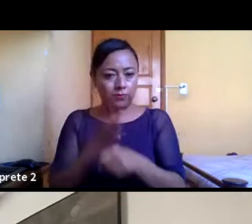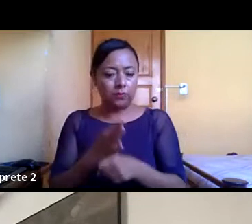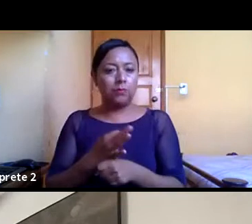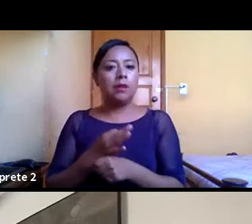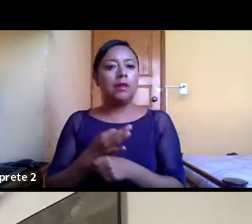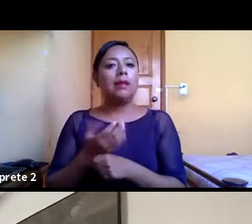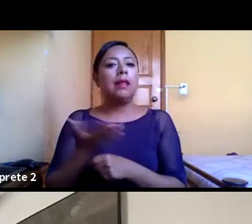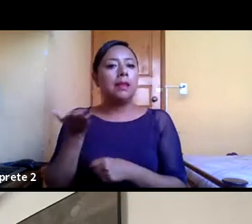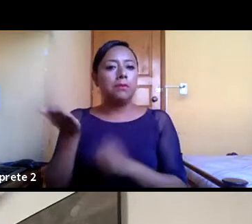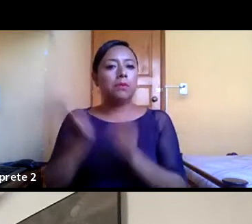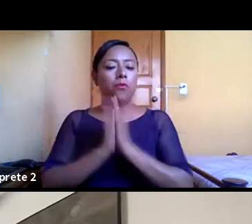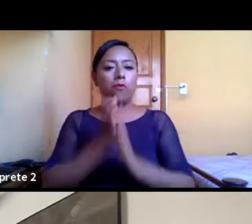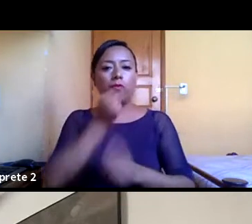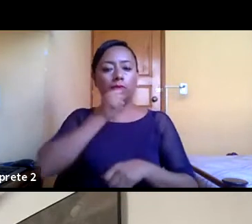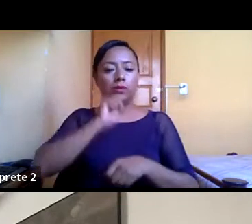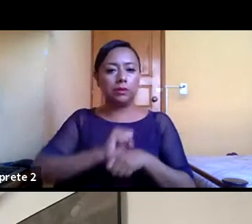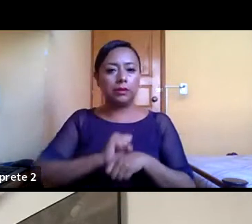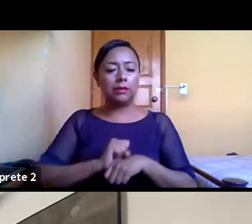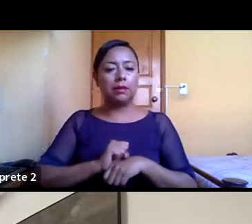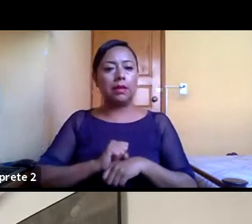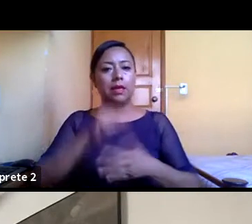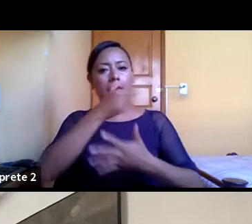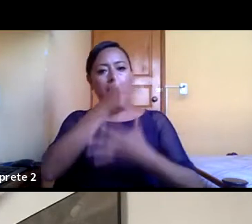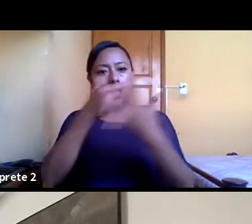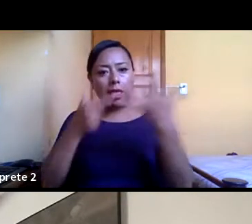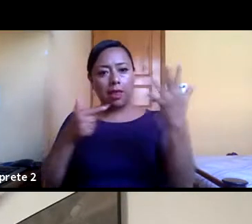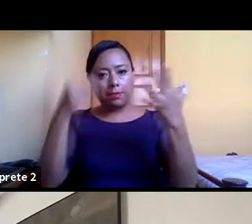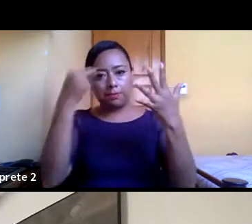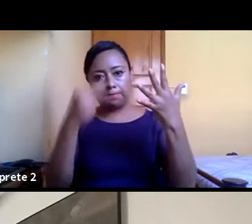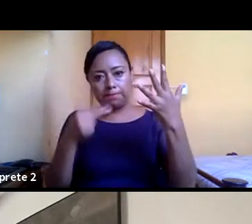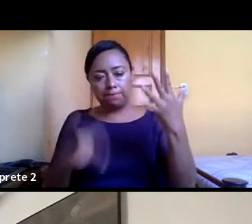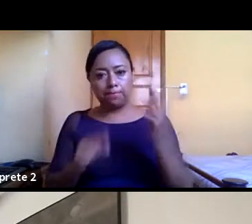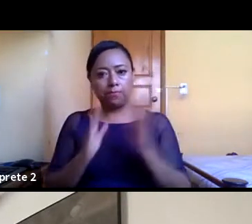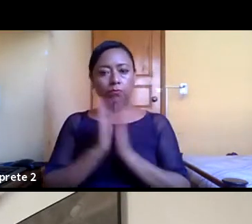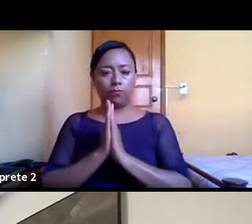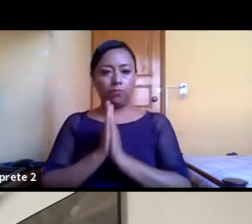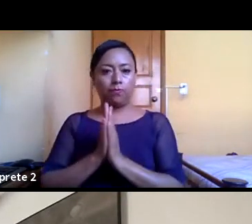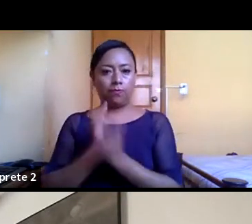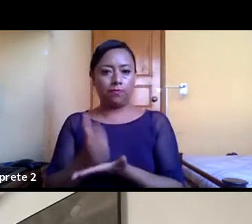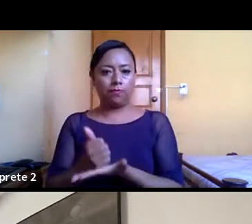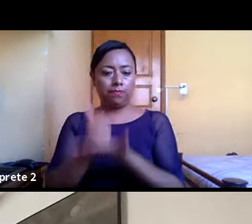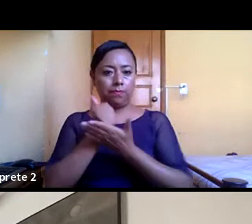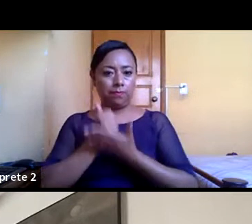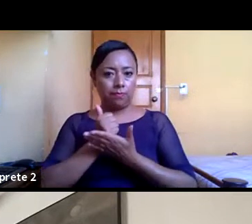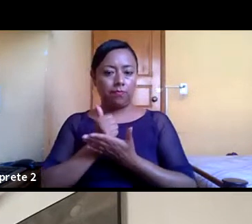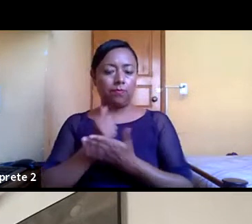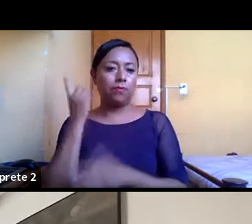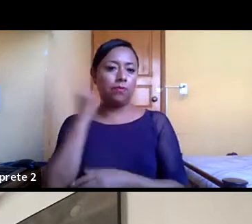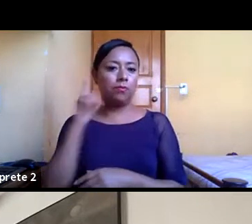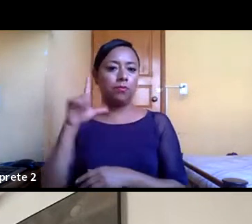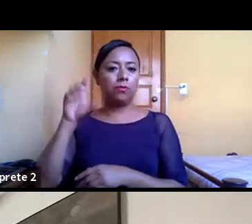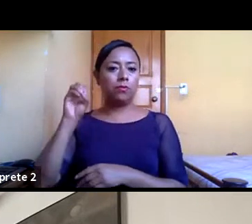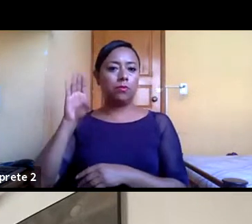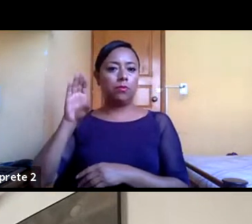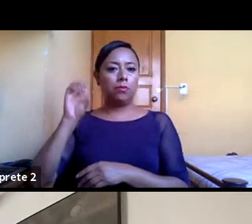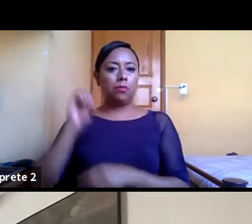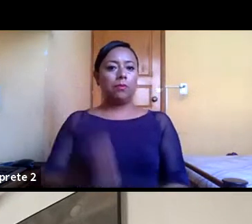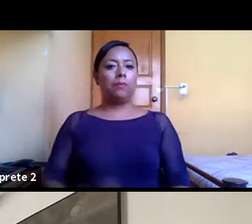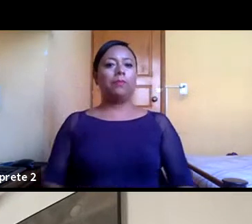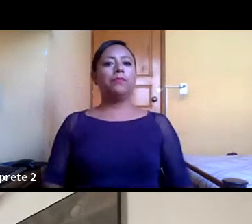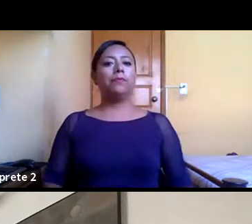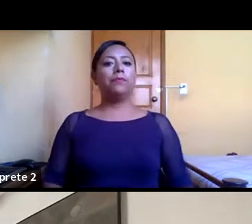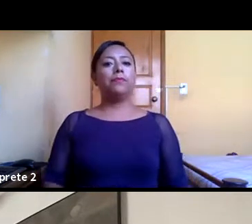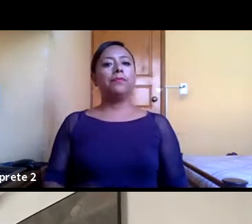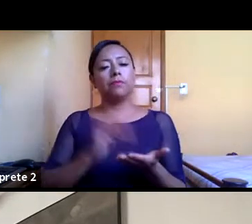a pasar la lista de asistencia. Si me ayuda, diputado Lobo, con la Secretaría. Muchas gracias. Muy buenos días, compañeras,